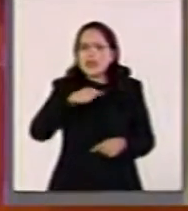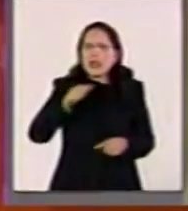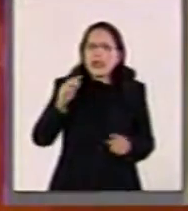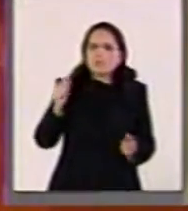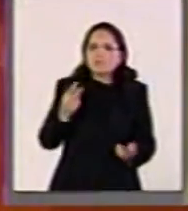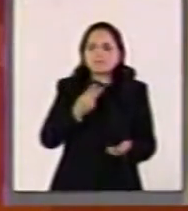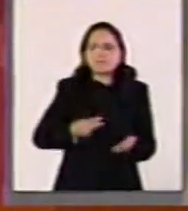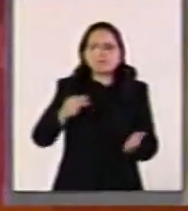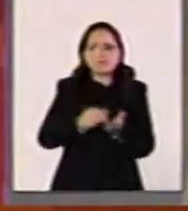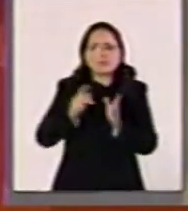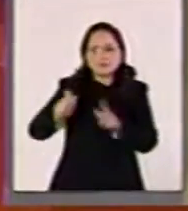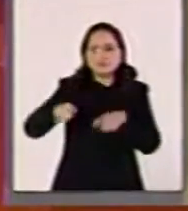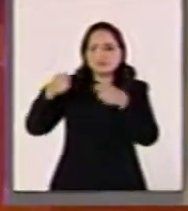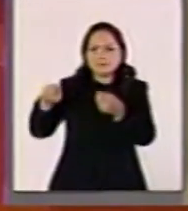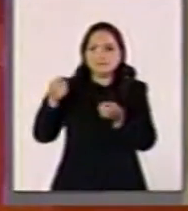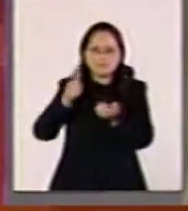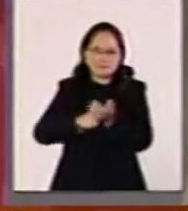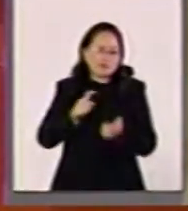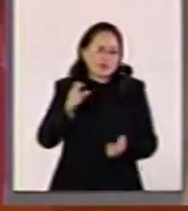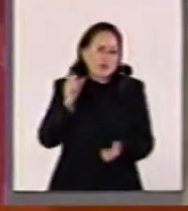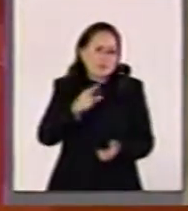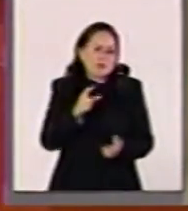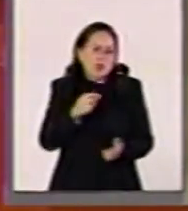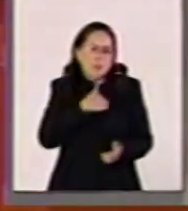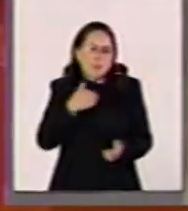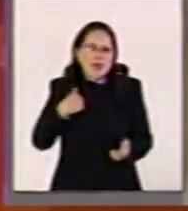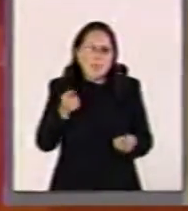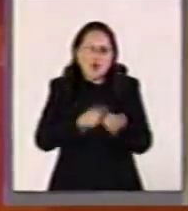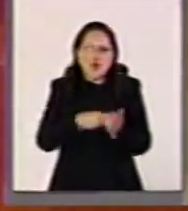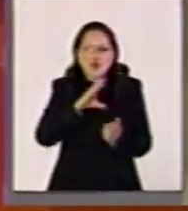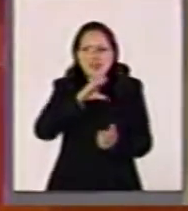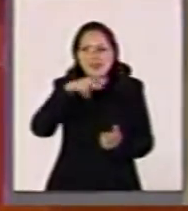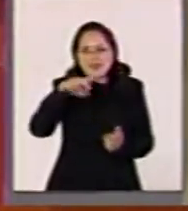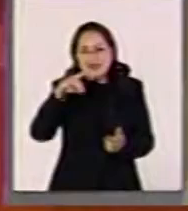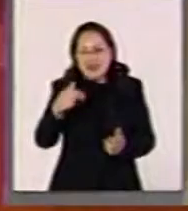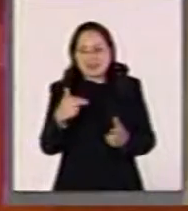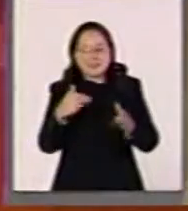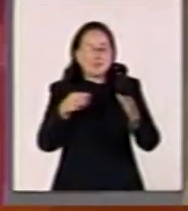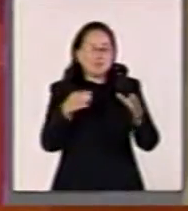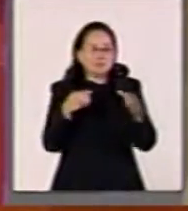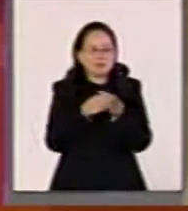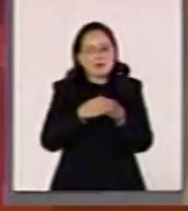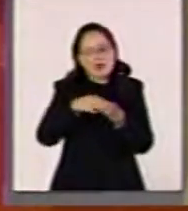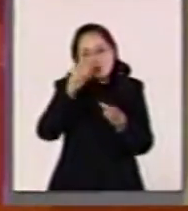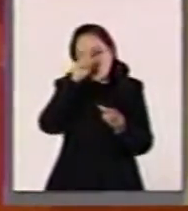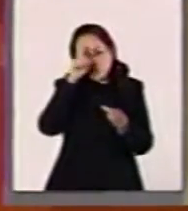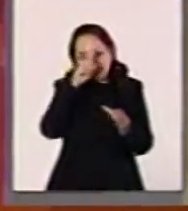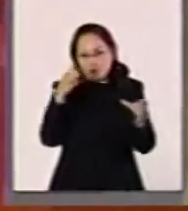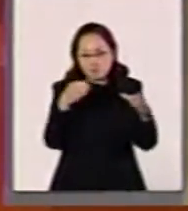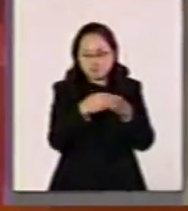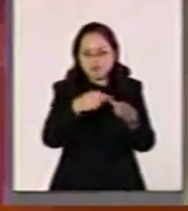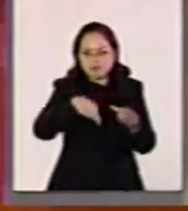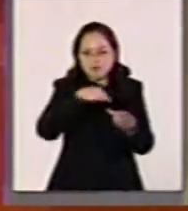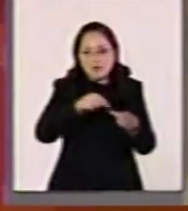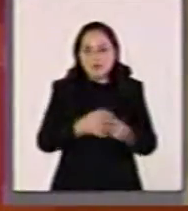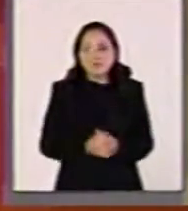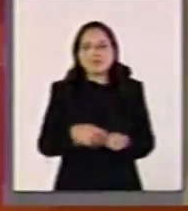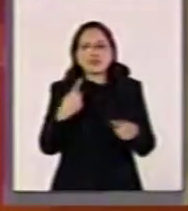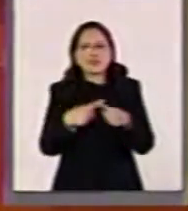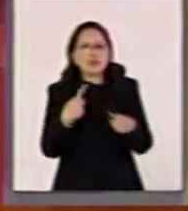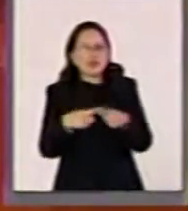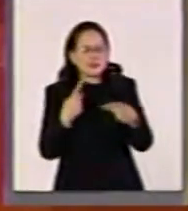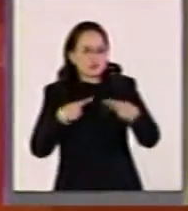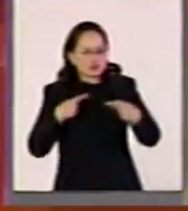buscando ser considerados para estar en estos dos encargos del Consejo Consultivo de la CNDH. ¿Quiénes fueron las personalidades que